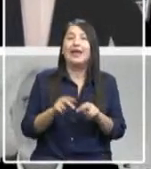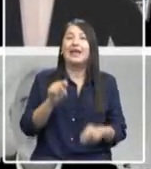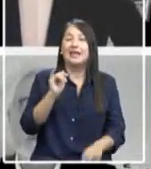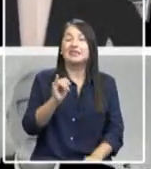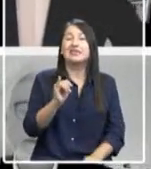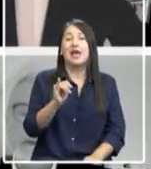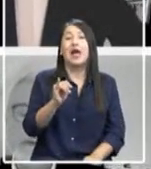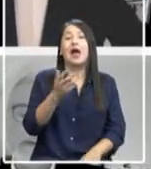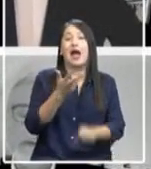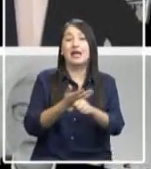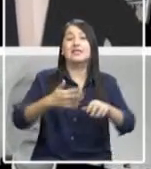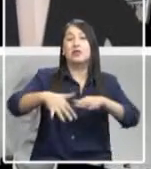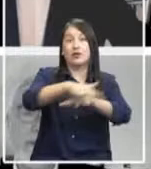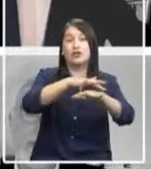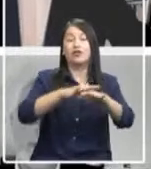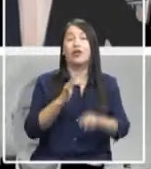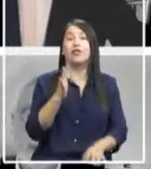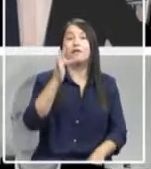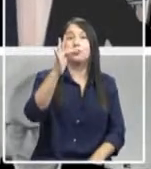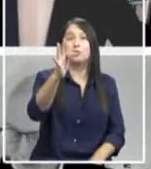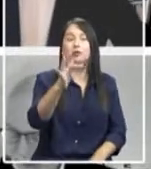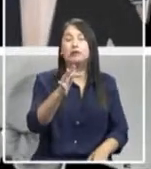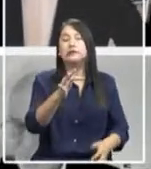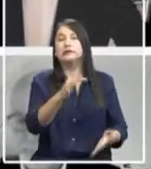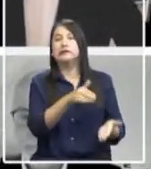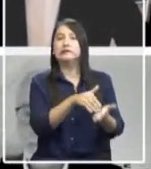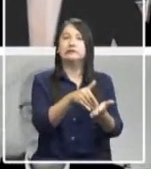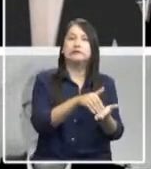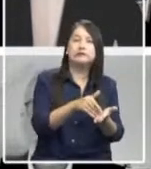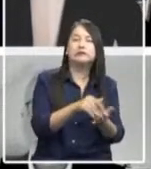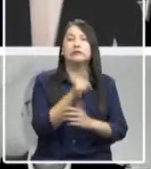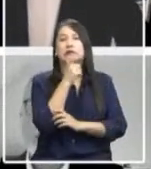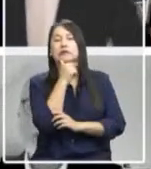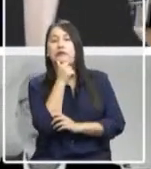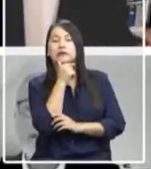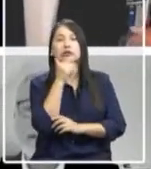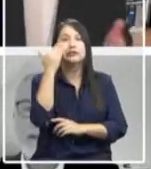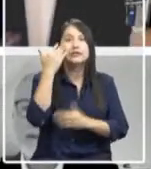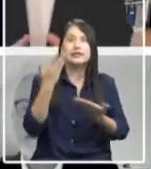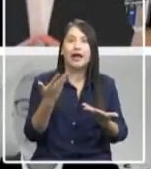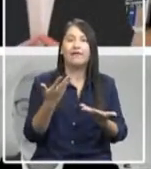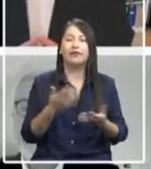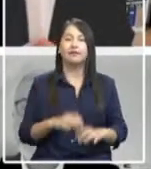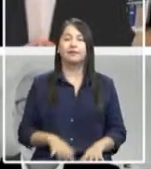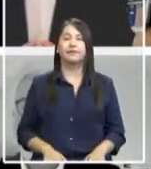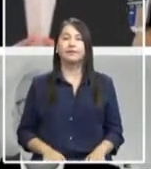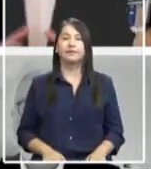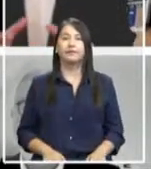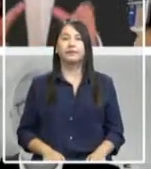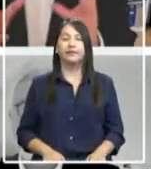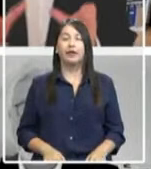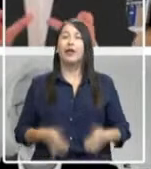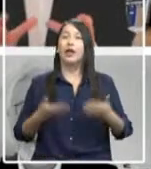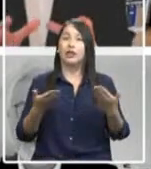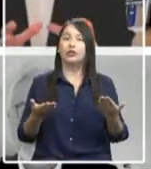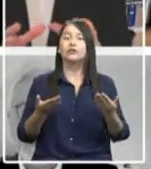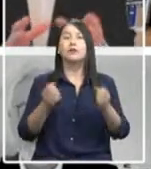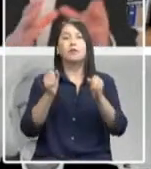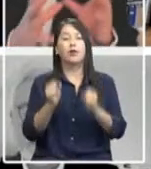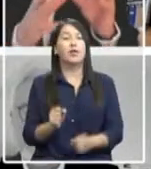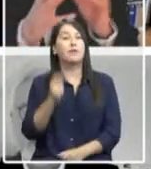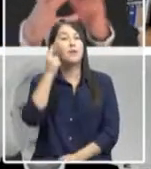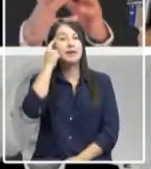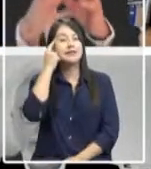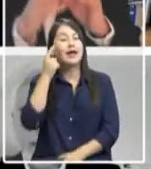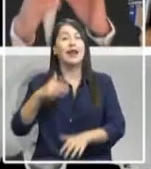turbulentos, ambiguos, novedosos e inciertos. Entonces, de cierta manera, podemos pensar que